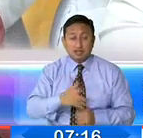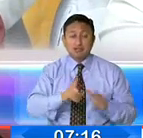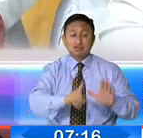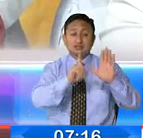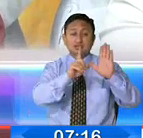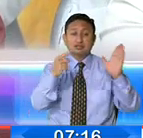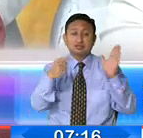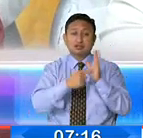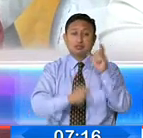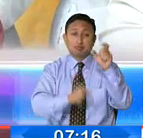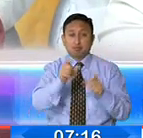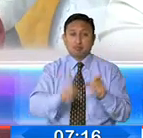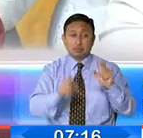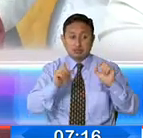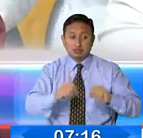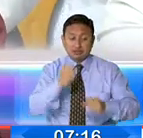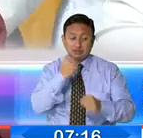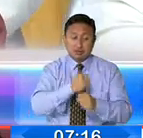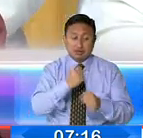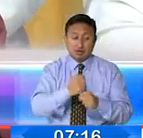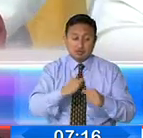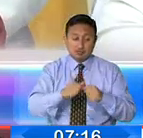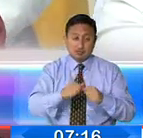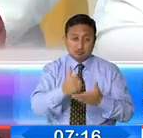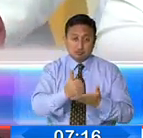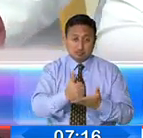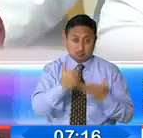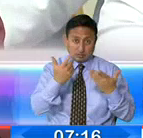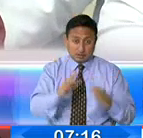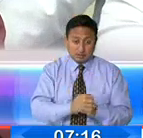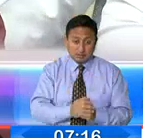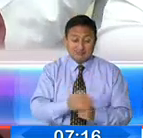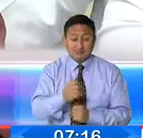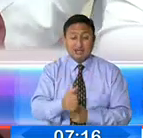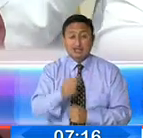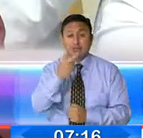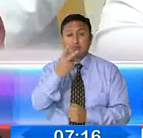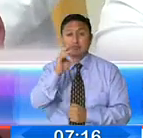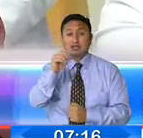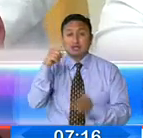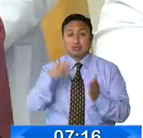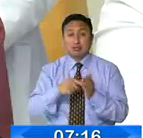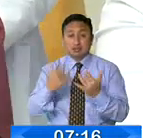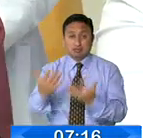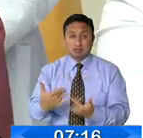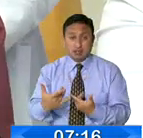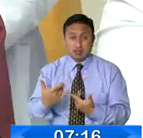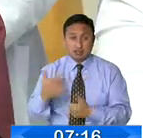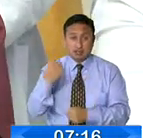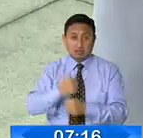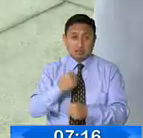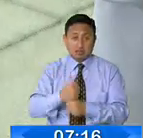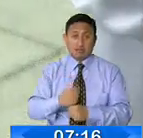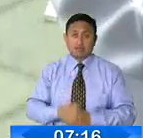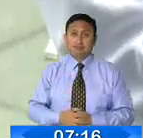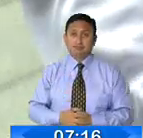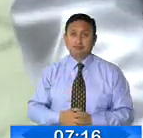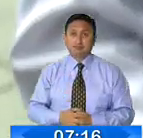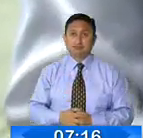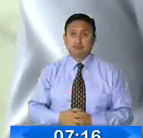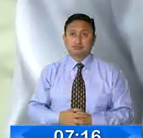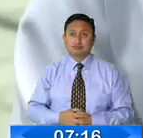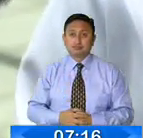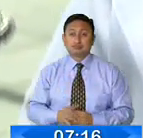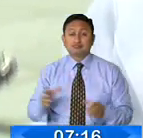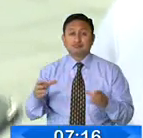personas beneficiarias de la estabilidad laboral y hay casi 20.000 esperando por su nombramiento a través de este artículo. El sector de la